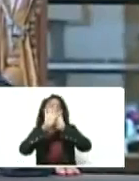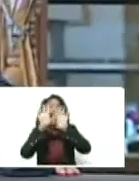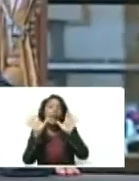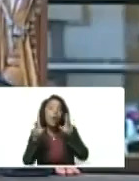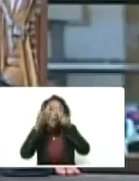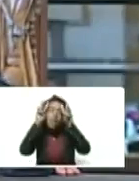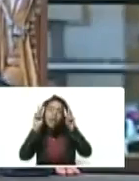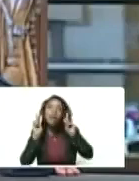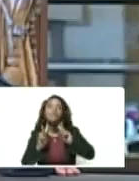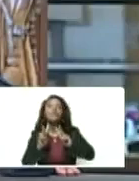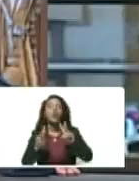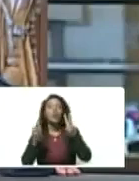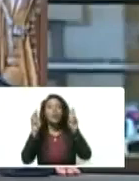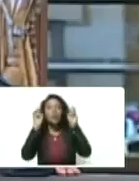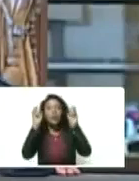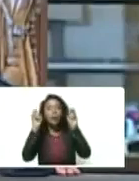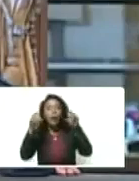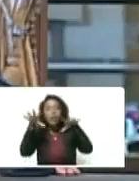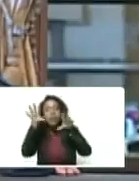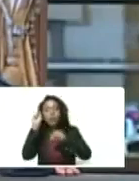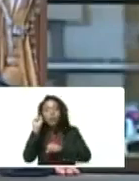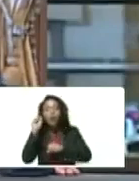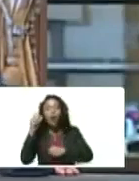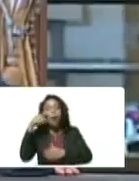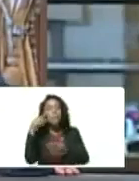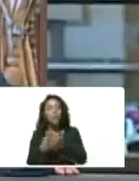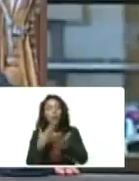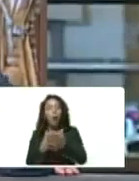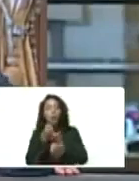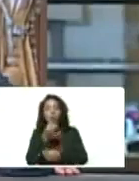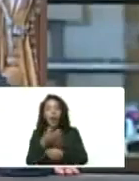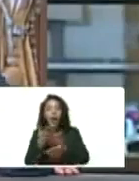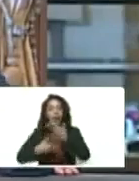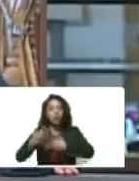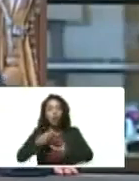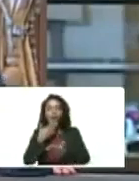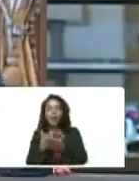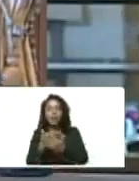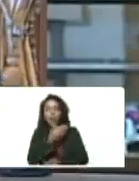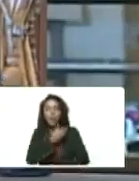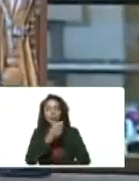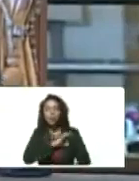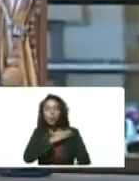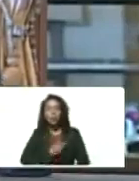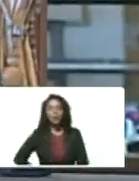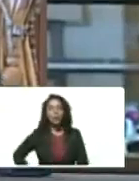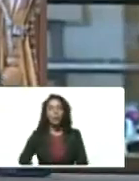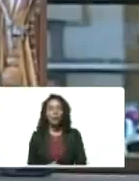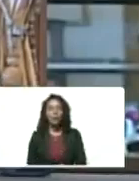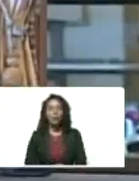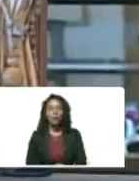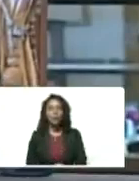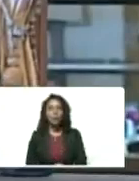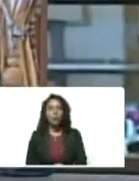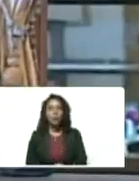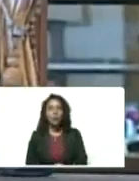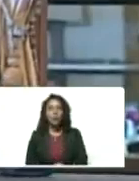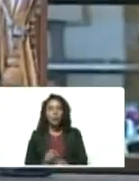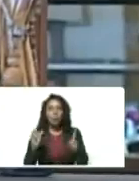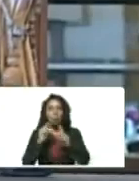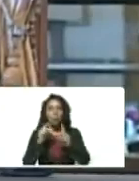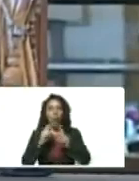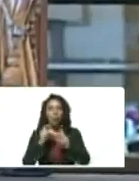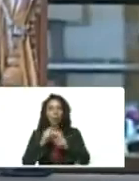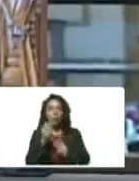memorando de entendimiento será prueba de nuestra buena relación muchas gracias señor presidente palabras de los